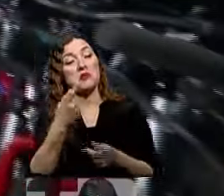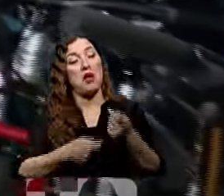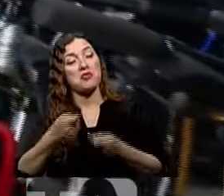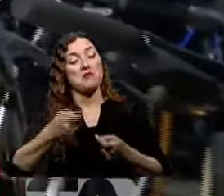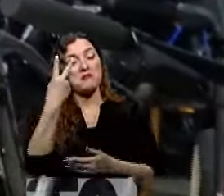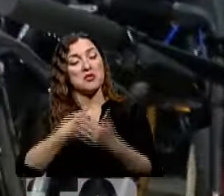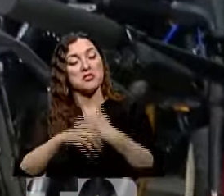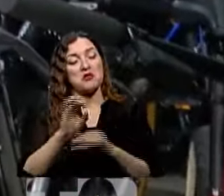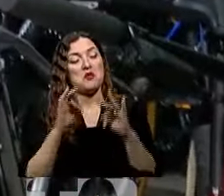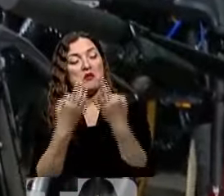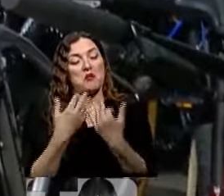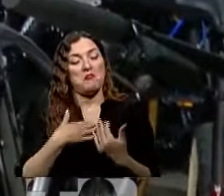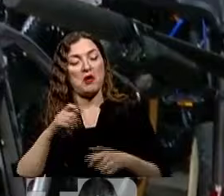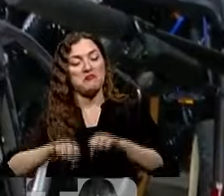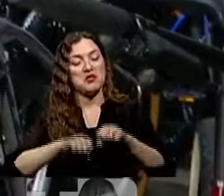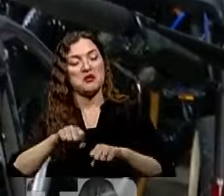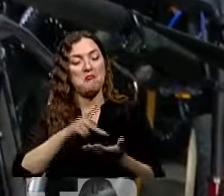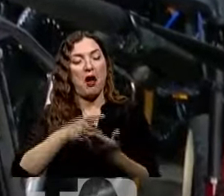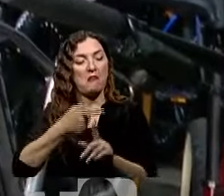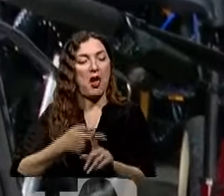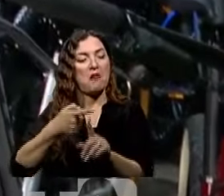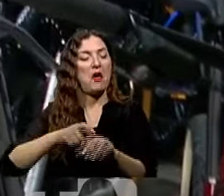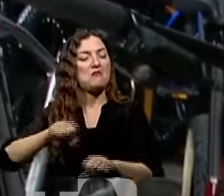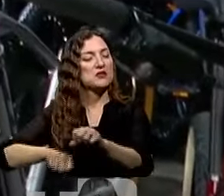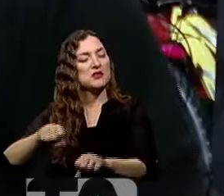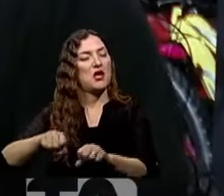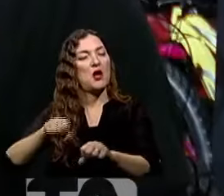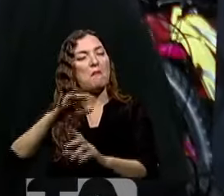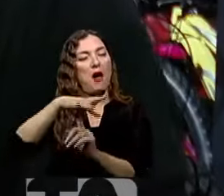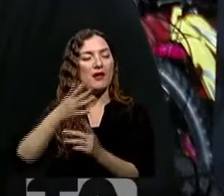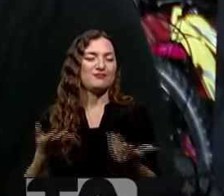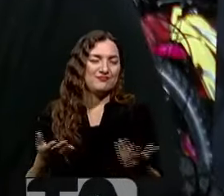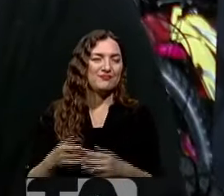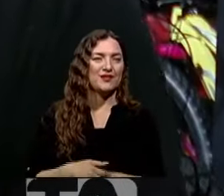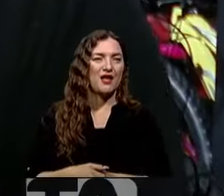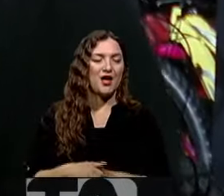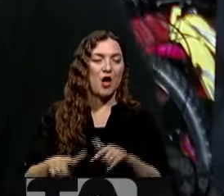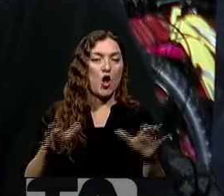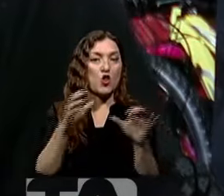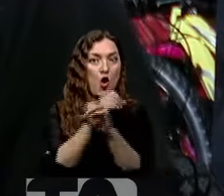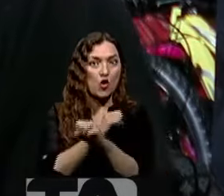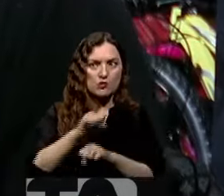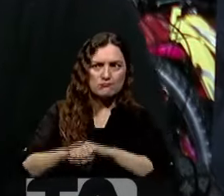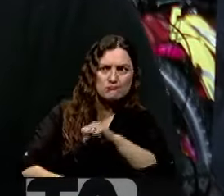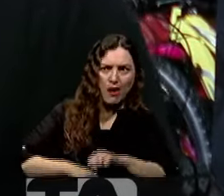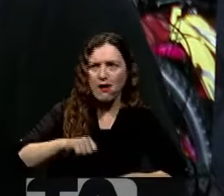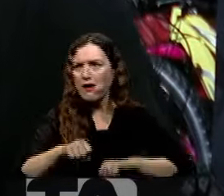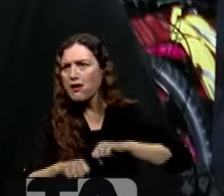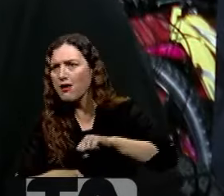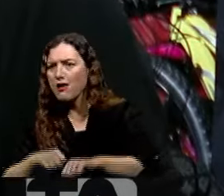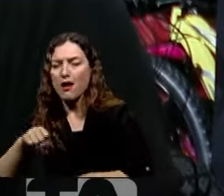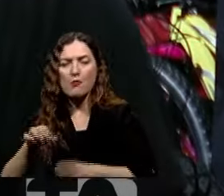aquí, con mi familia, y alquilábamos las bicicletas en el sector de Elegida. Nosotros también tenemos rutas nocturnas para nosotros recorrer varias